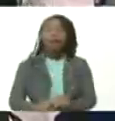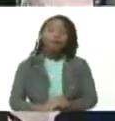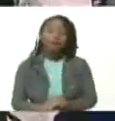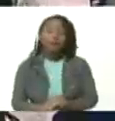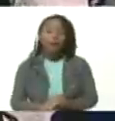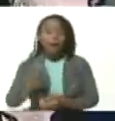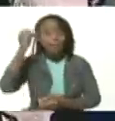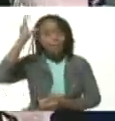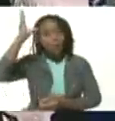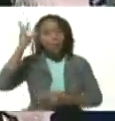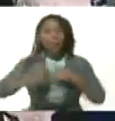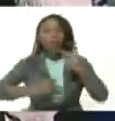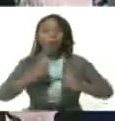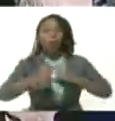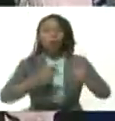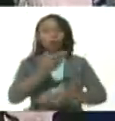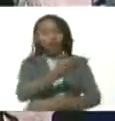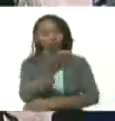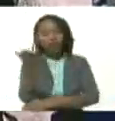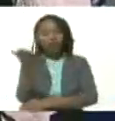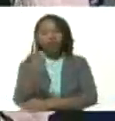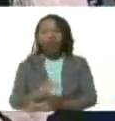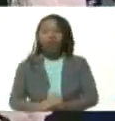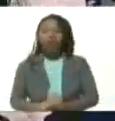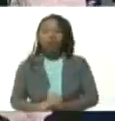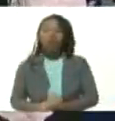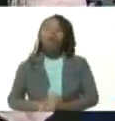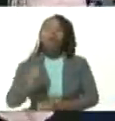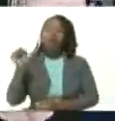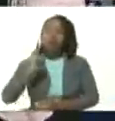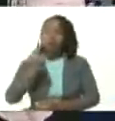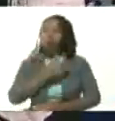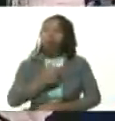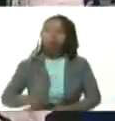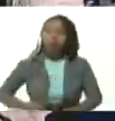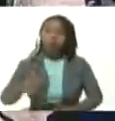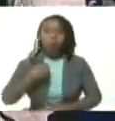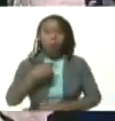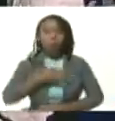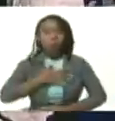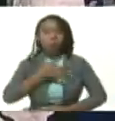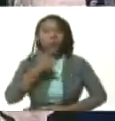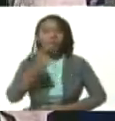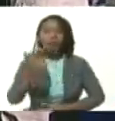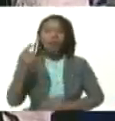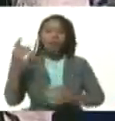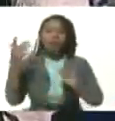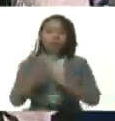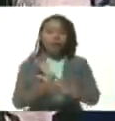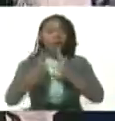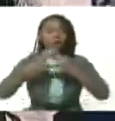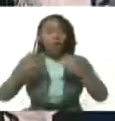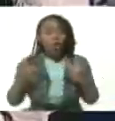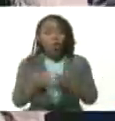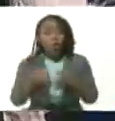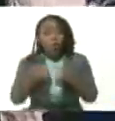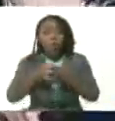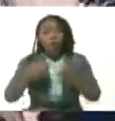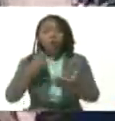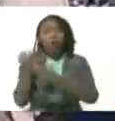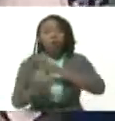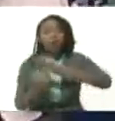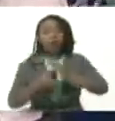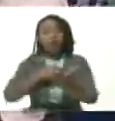la capacidad productiva de ustedes. Así es, presidente. Yo lo que le puedo decir es que todo el sector institucional